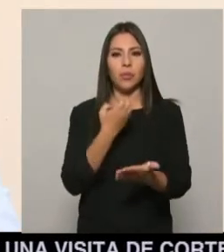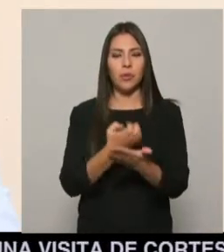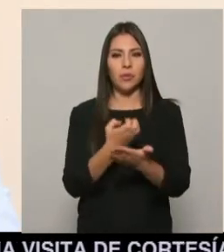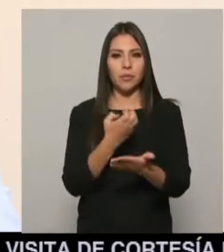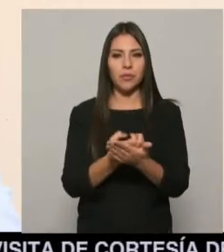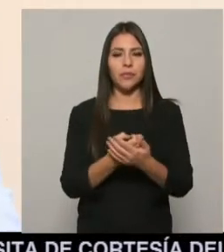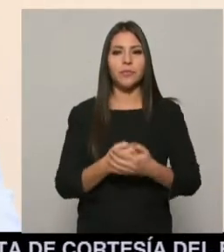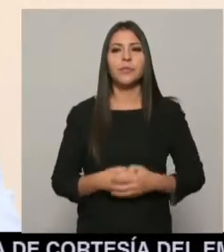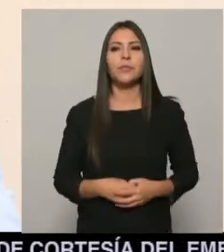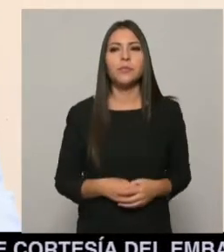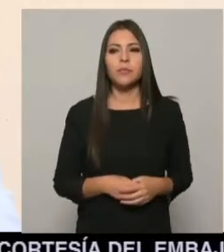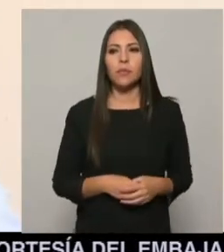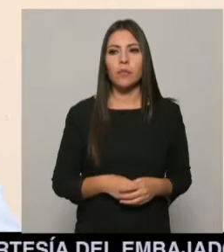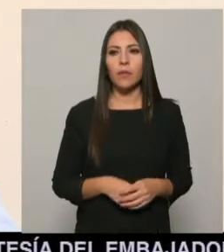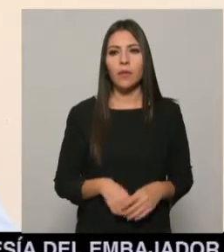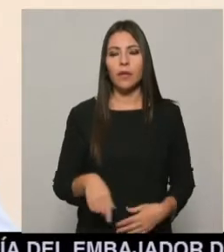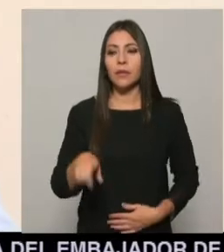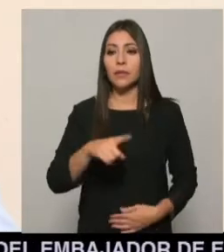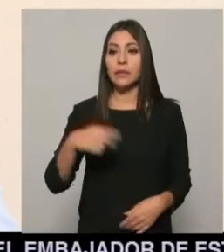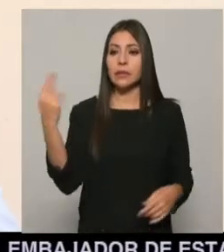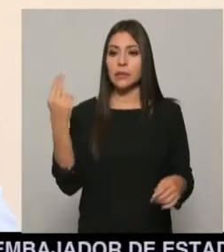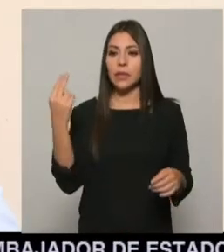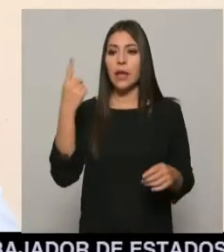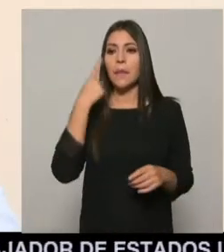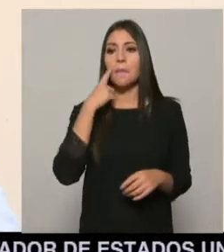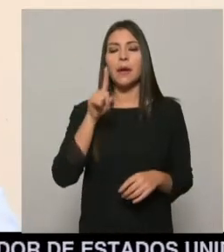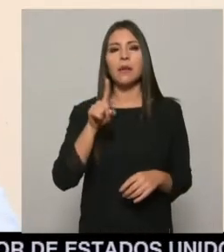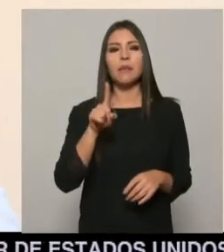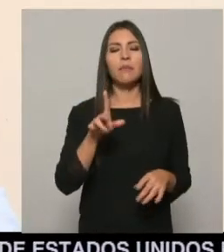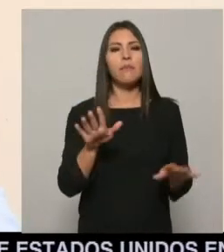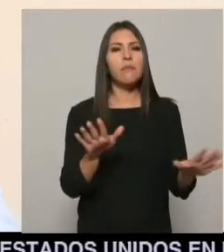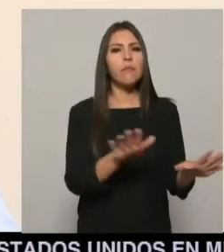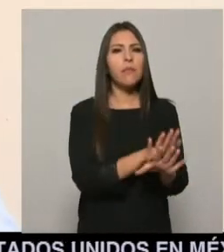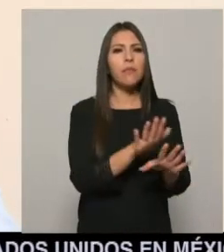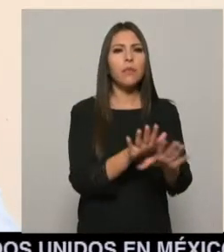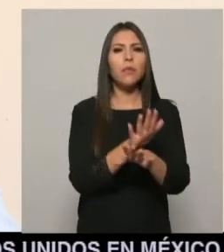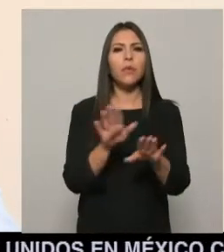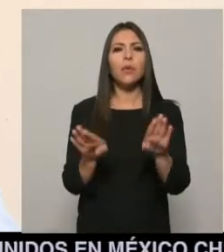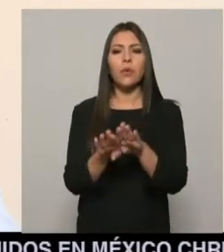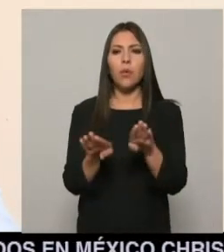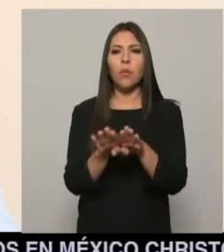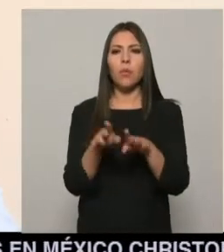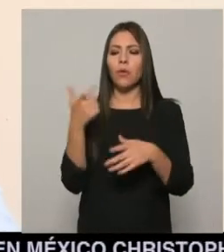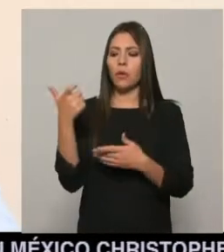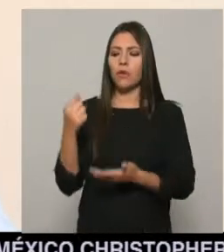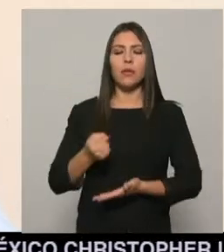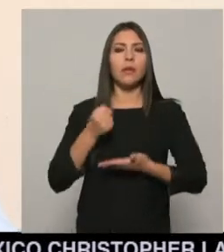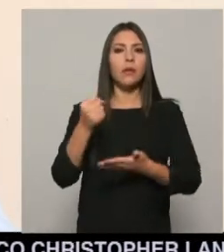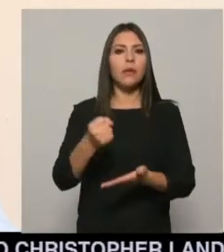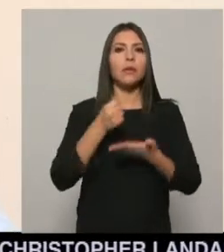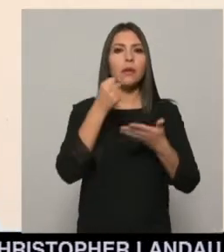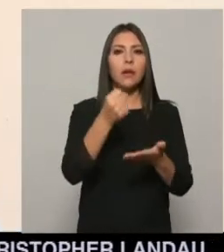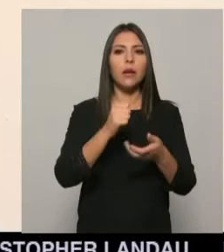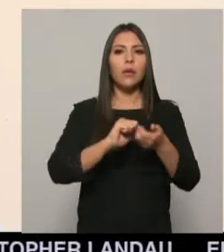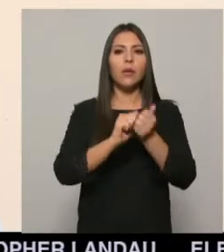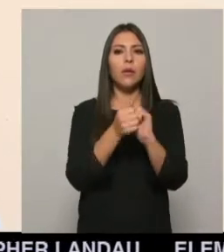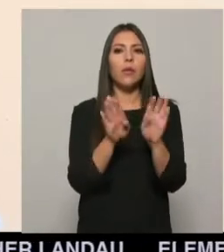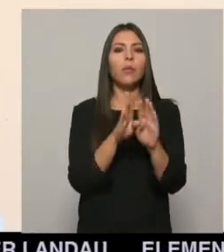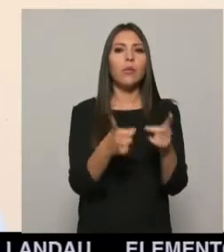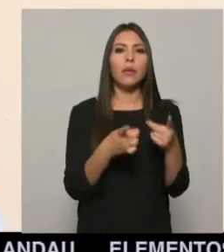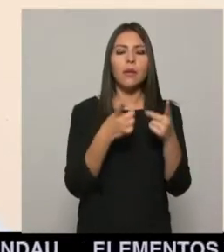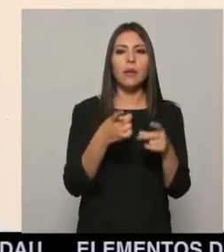ver con cambiar fórmulas, tiene que ver con cambiar la manera en la que se asignan los recursos para generar un